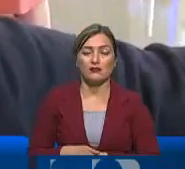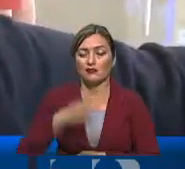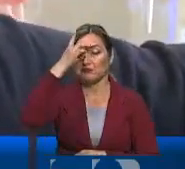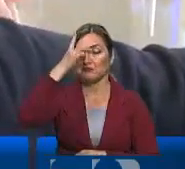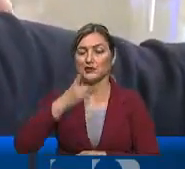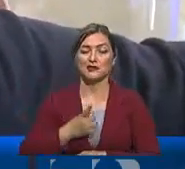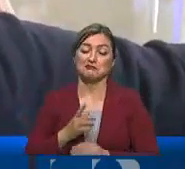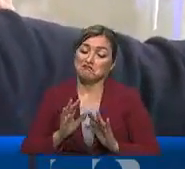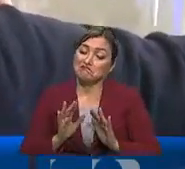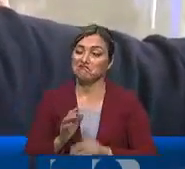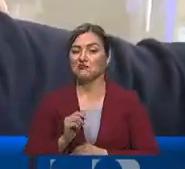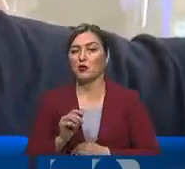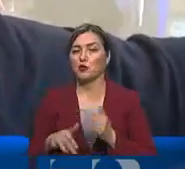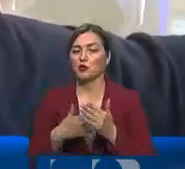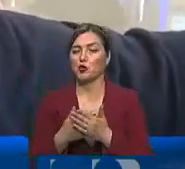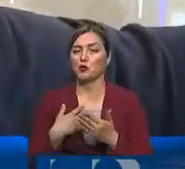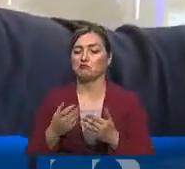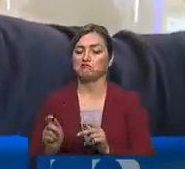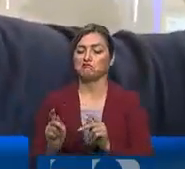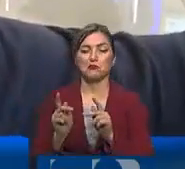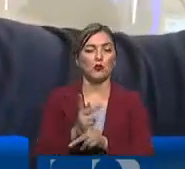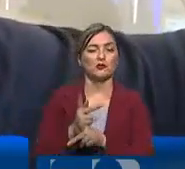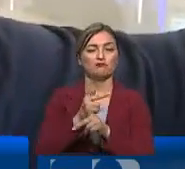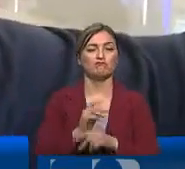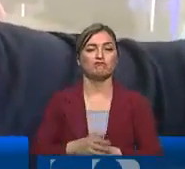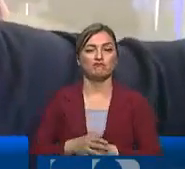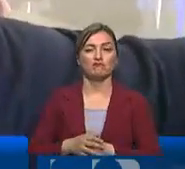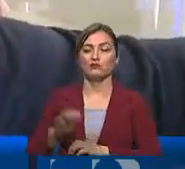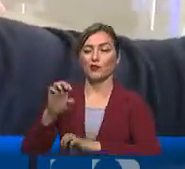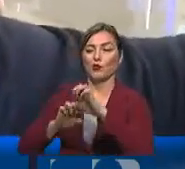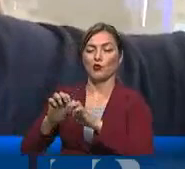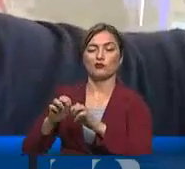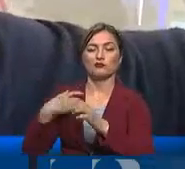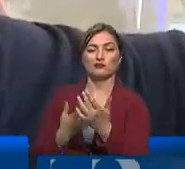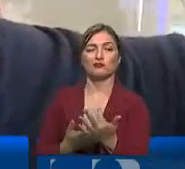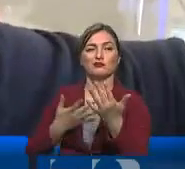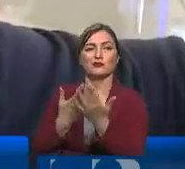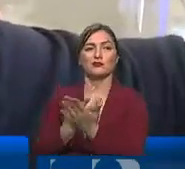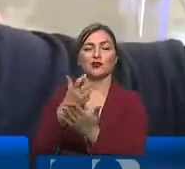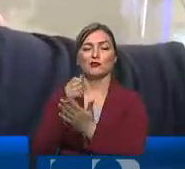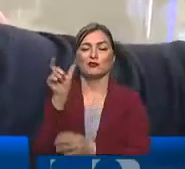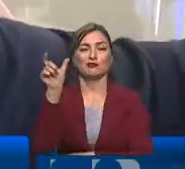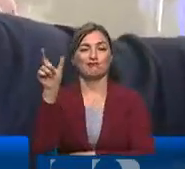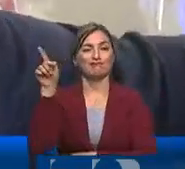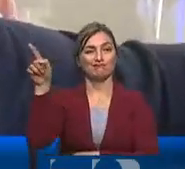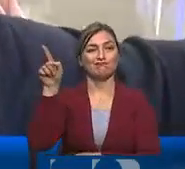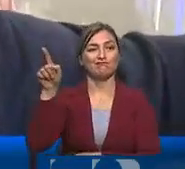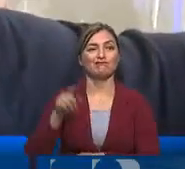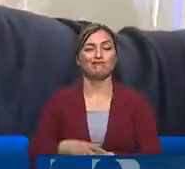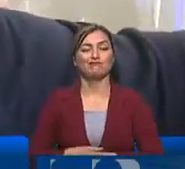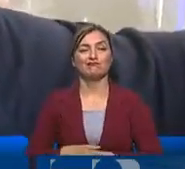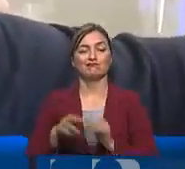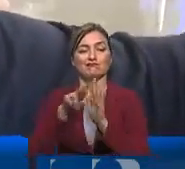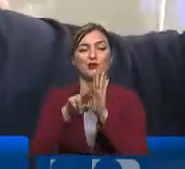decidí venir con todo para no tener problemas para el viaje. ¿Y ya hizo check-in? ¿Todo en orden? No, aún estoy comprando esos pasajes, es